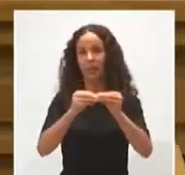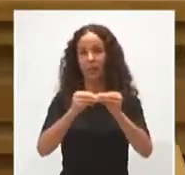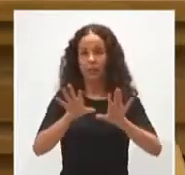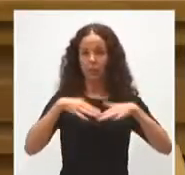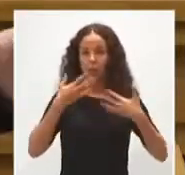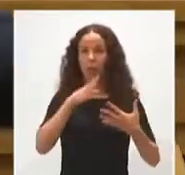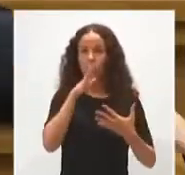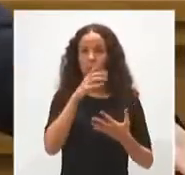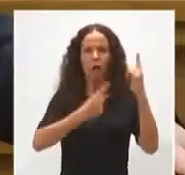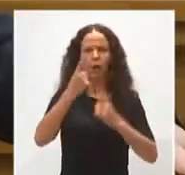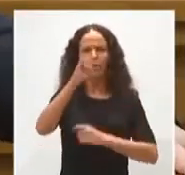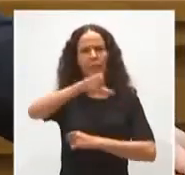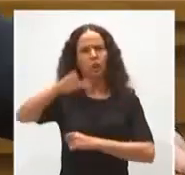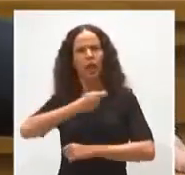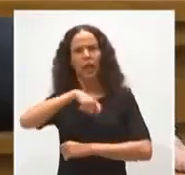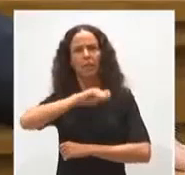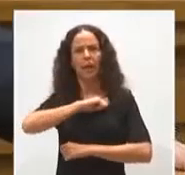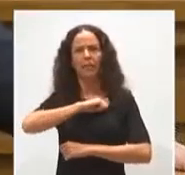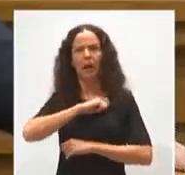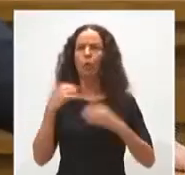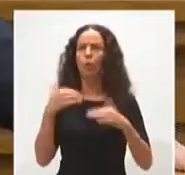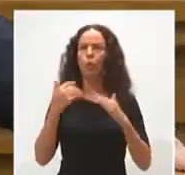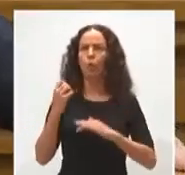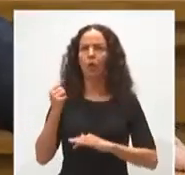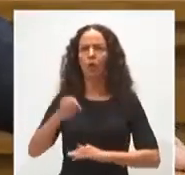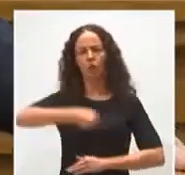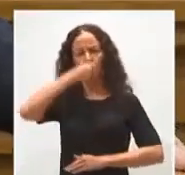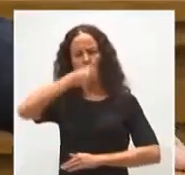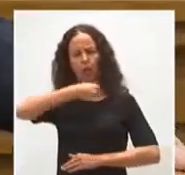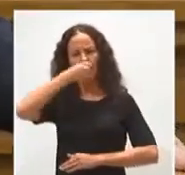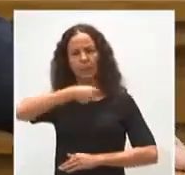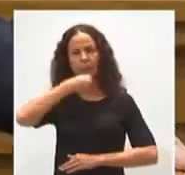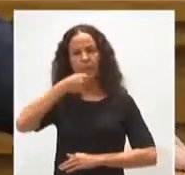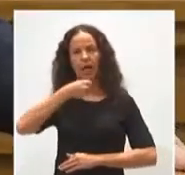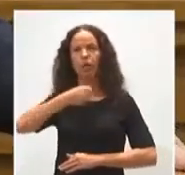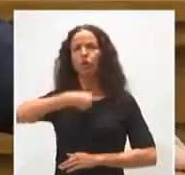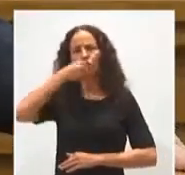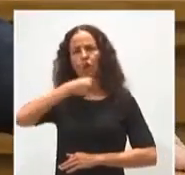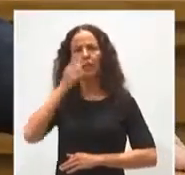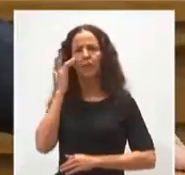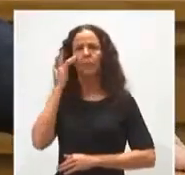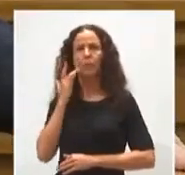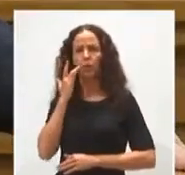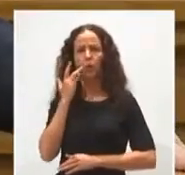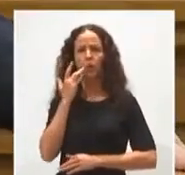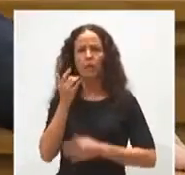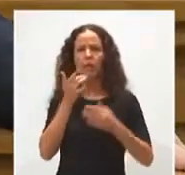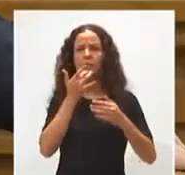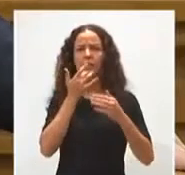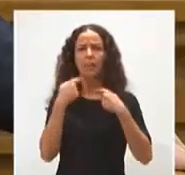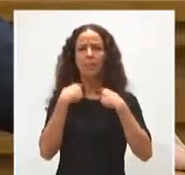que es capaz de ser muy socialista cuando se trata de repartir las las pérdidas y